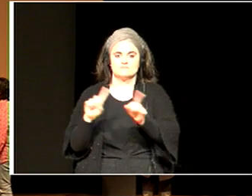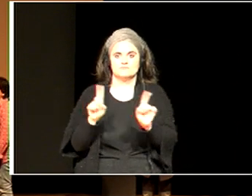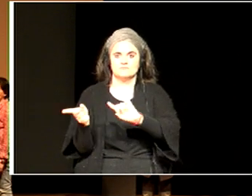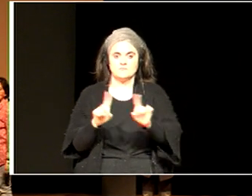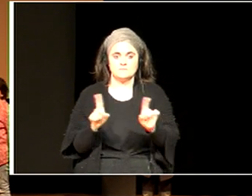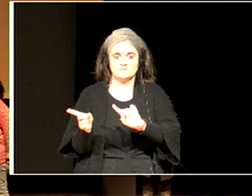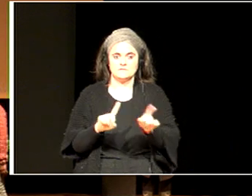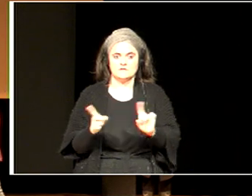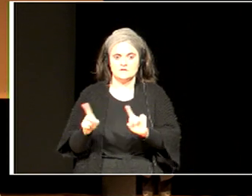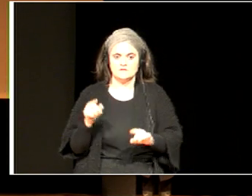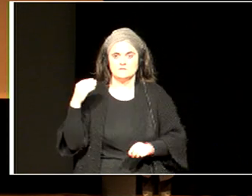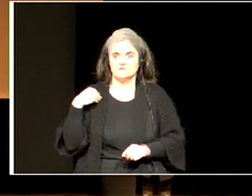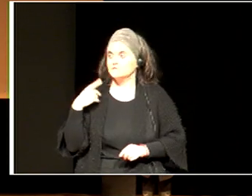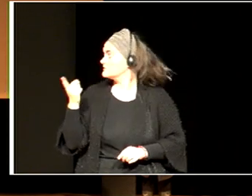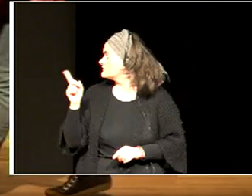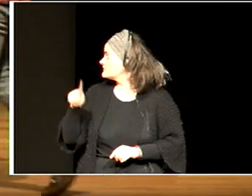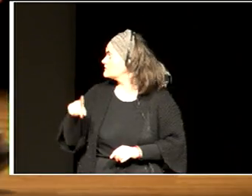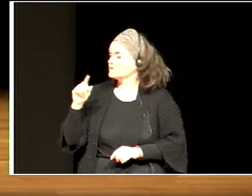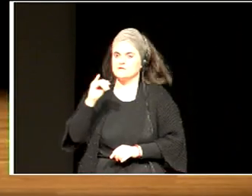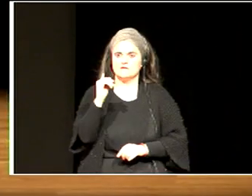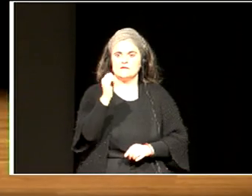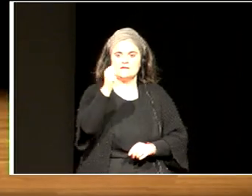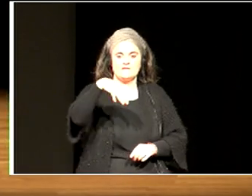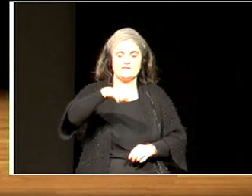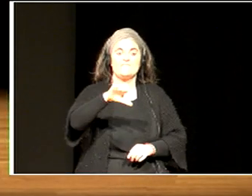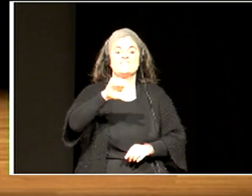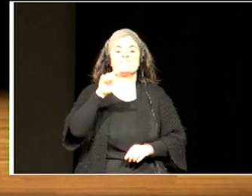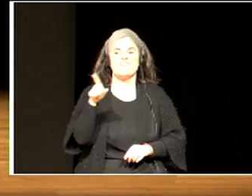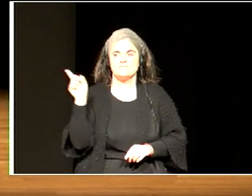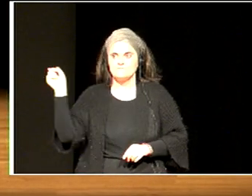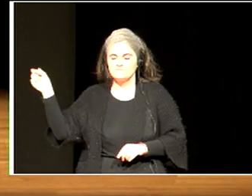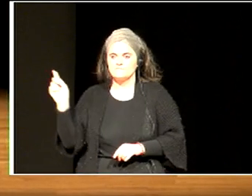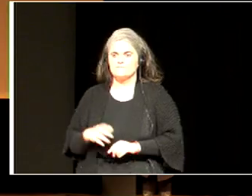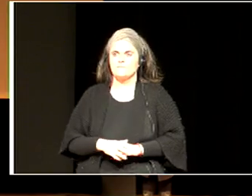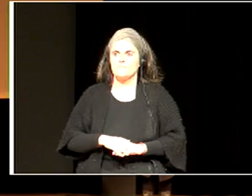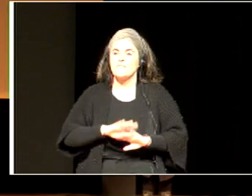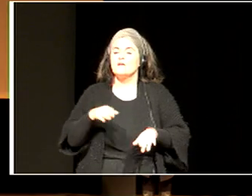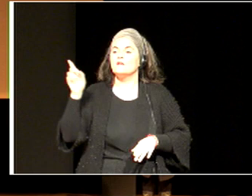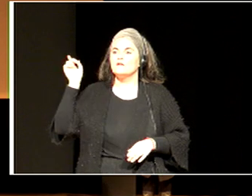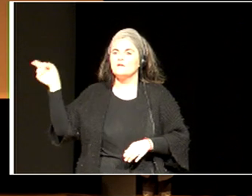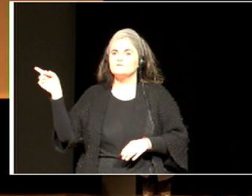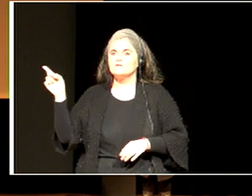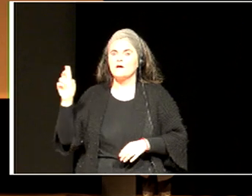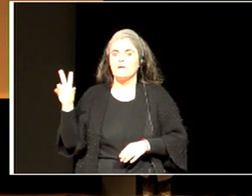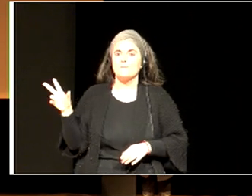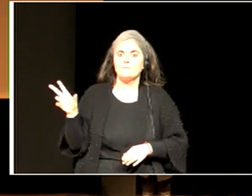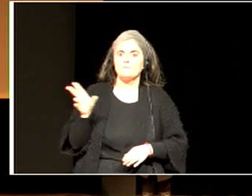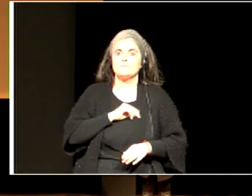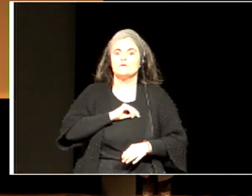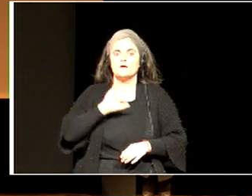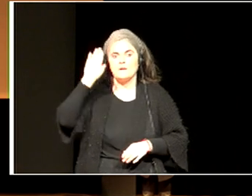veces y sobre todo jim wood a day in good a os quiero decir la importancia de los referentes cuando a jim wood a le dan el premio príncipe de asturias